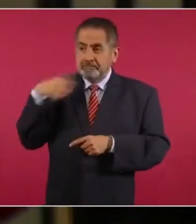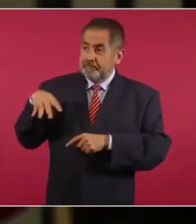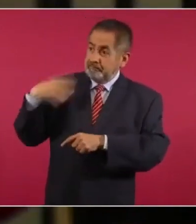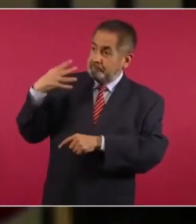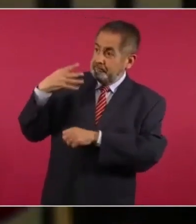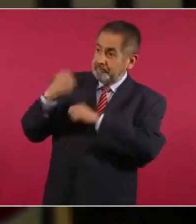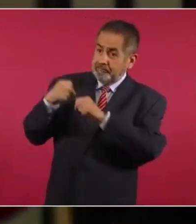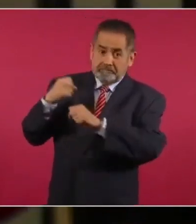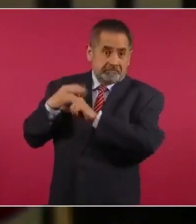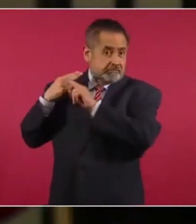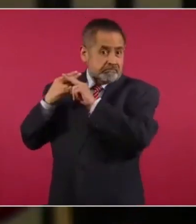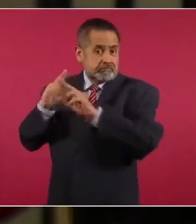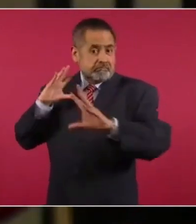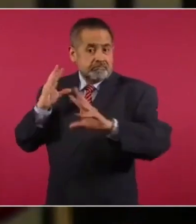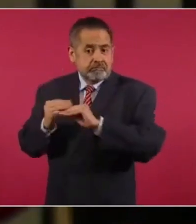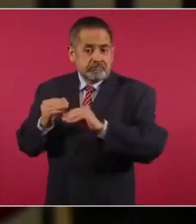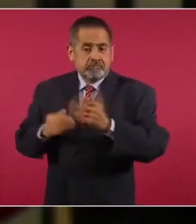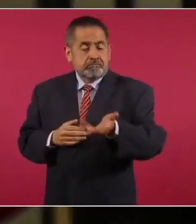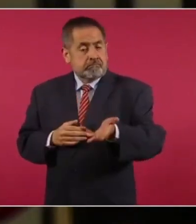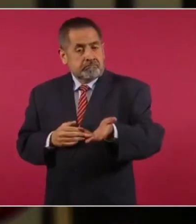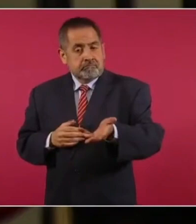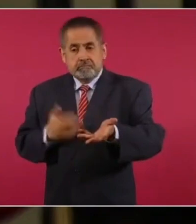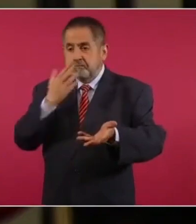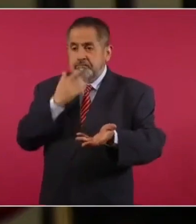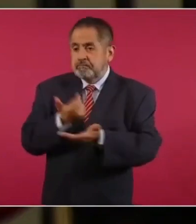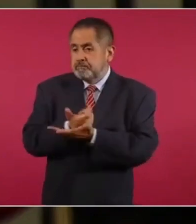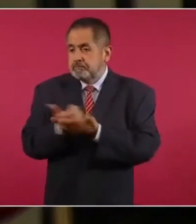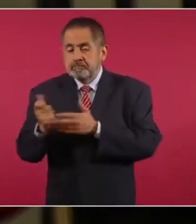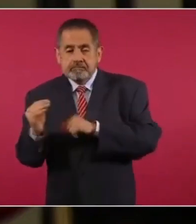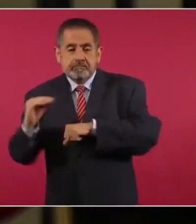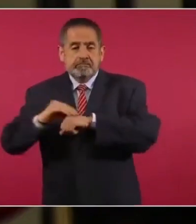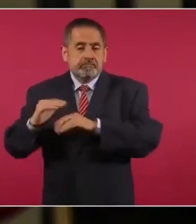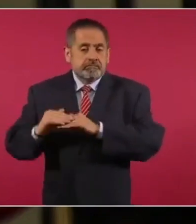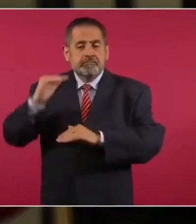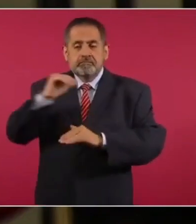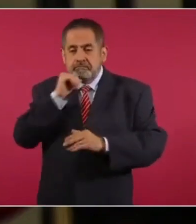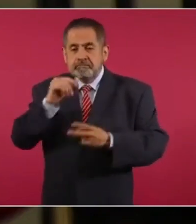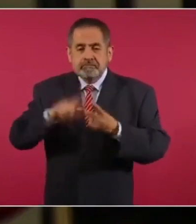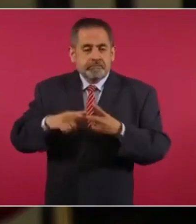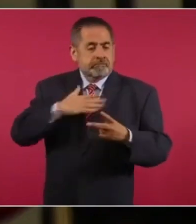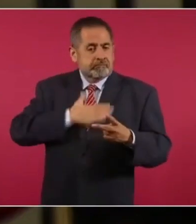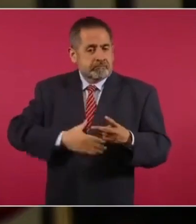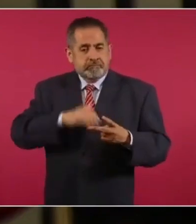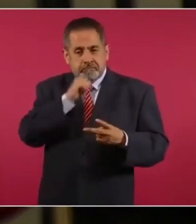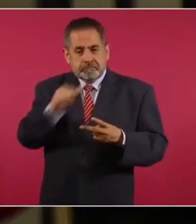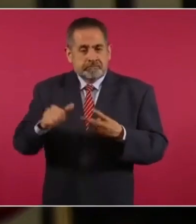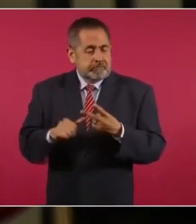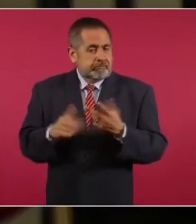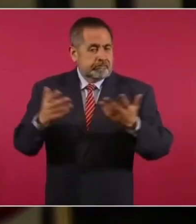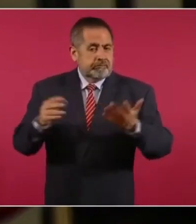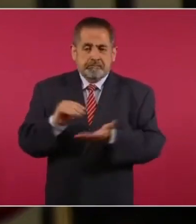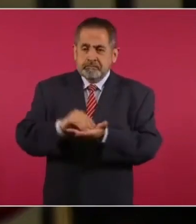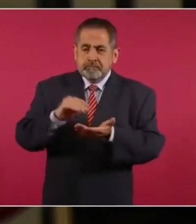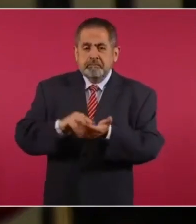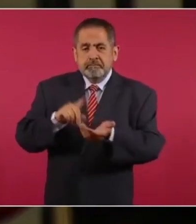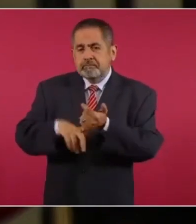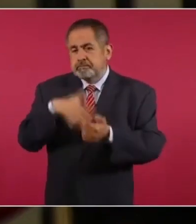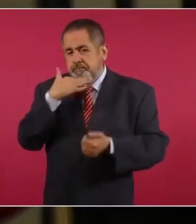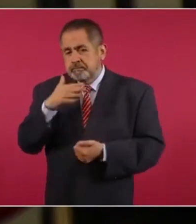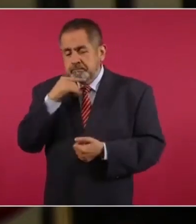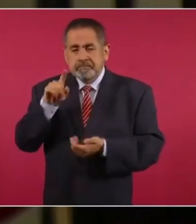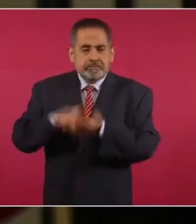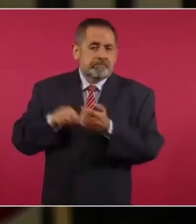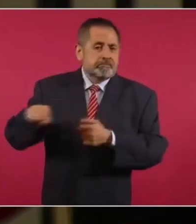14 años pues no ha tenido un aumento de sueldos, no se le ha hecho justicia y pues sigue la corrupción dentro de